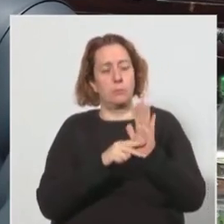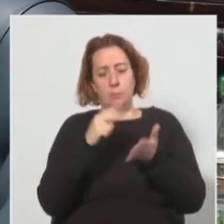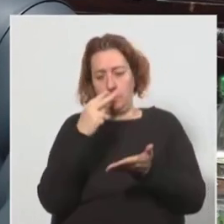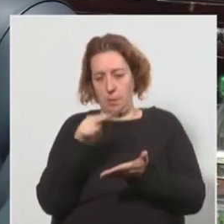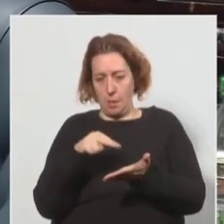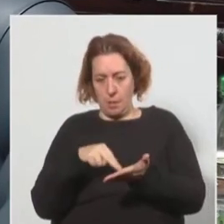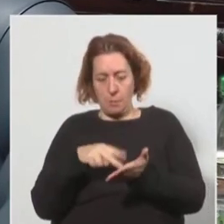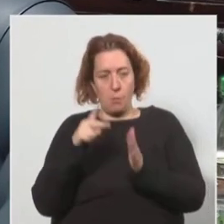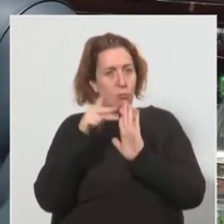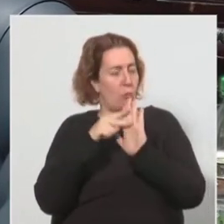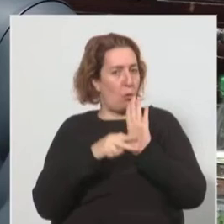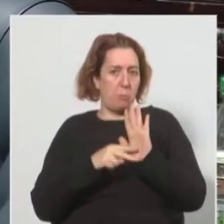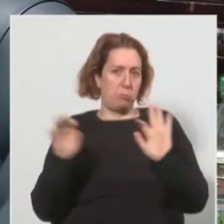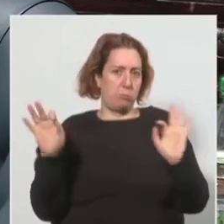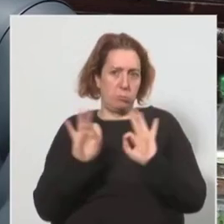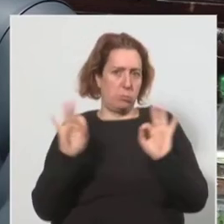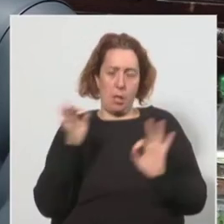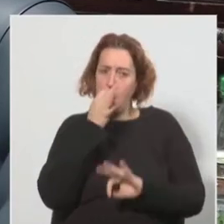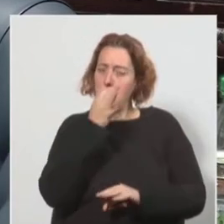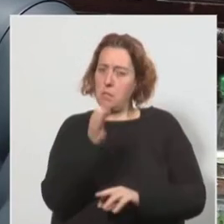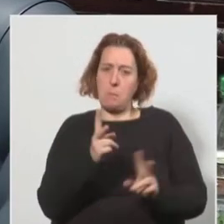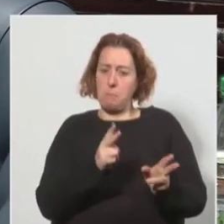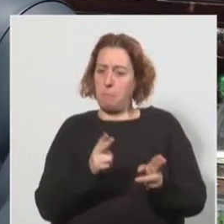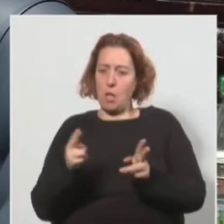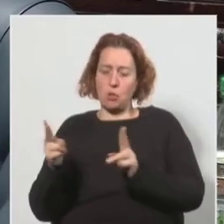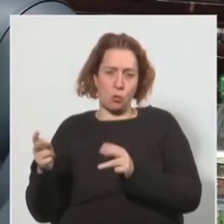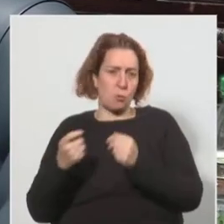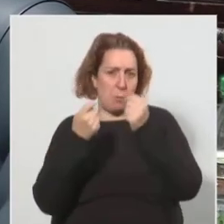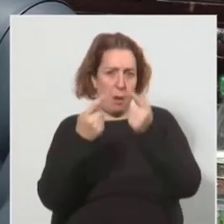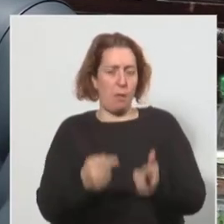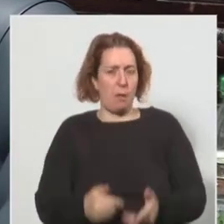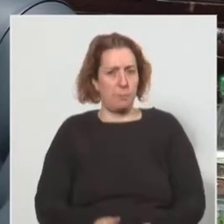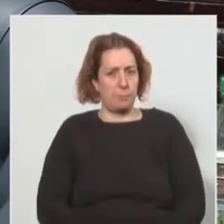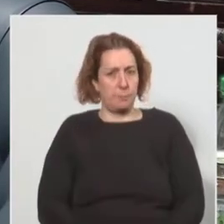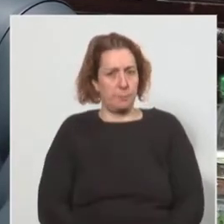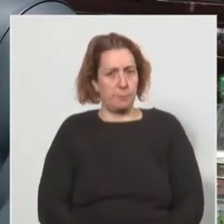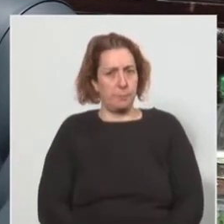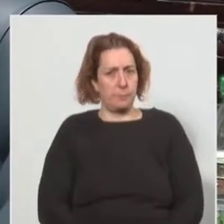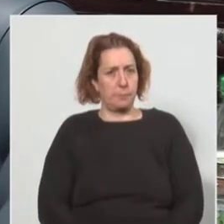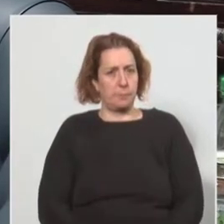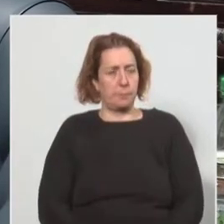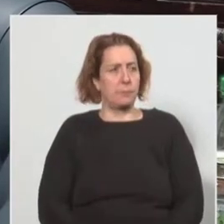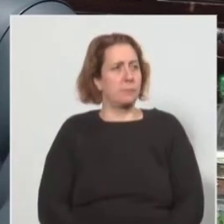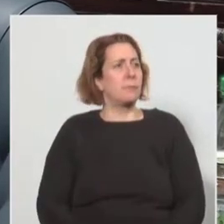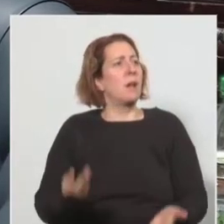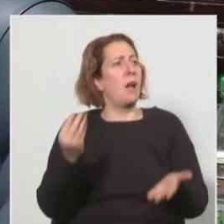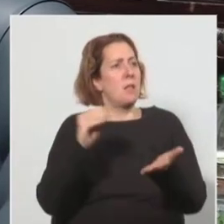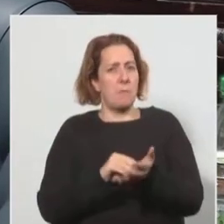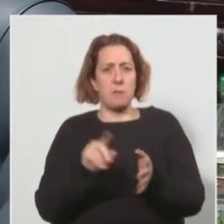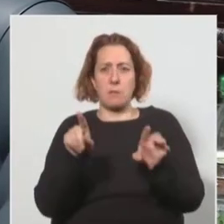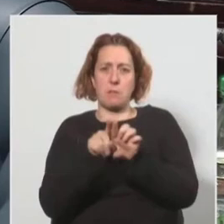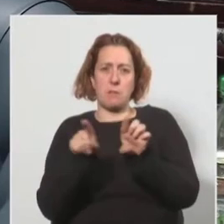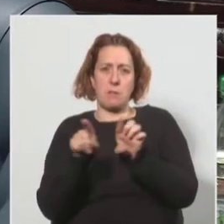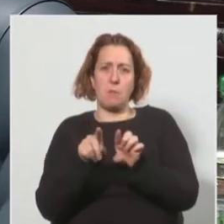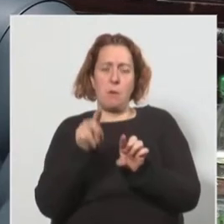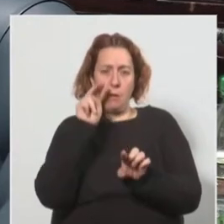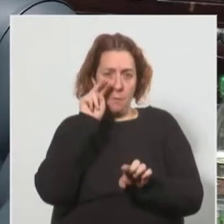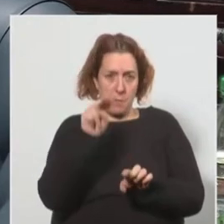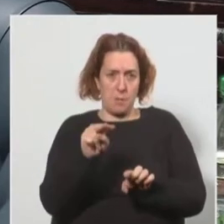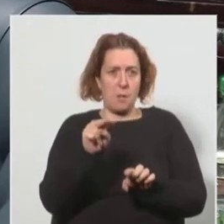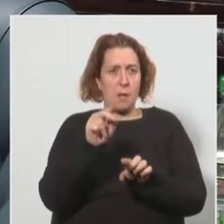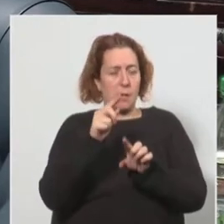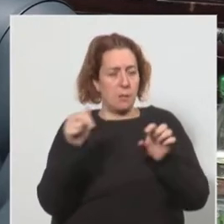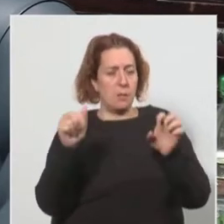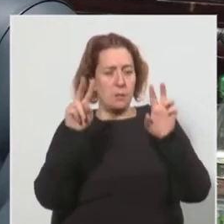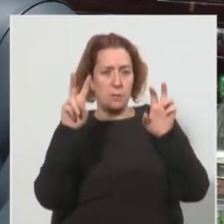Leemos la norma y nada dice sobre los plazos de otorgamiento. Además, como veremos, deja aspectos abiertos